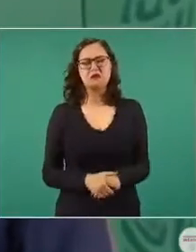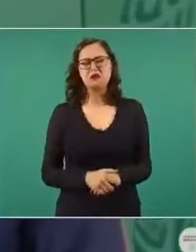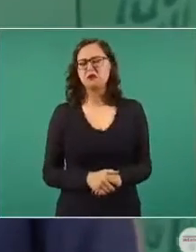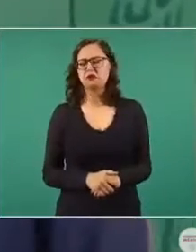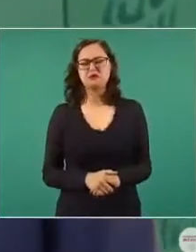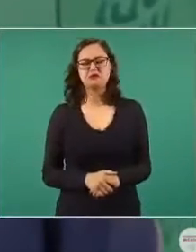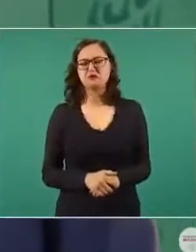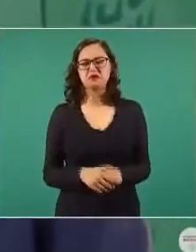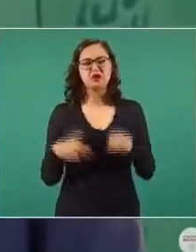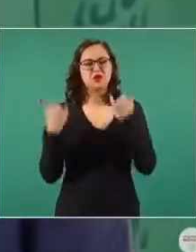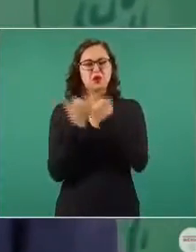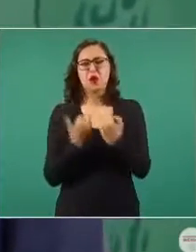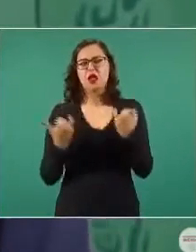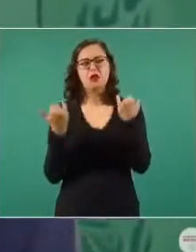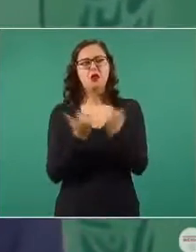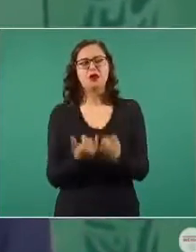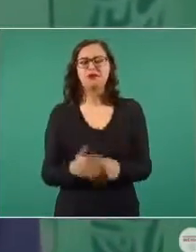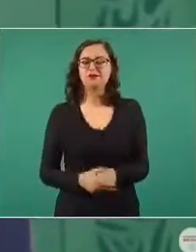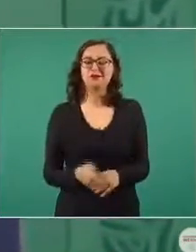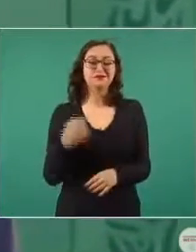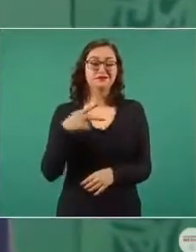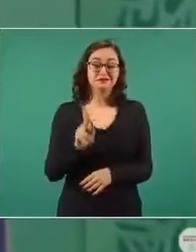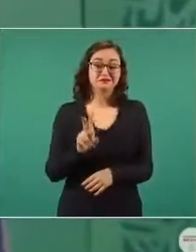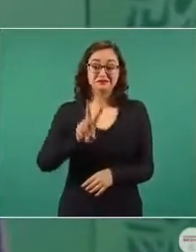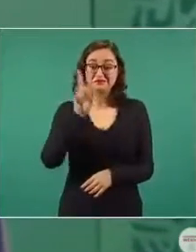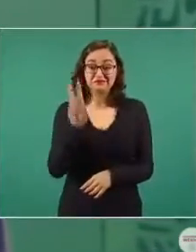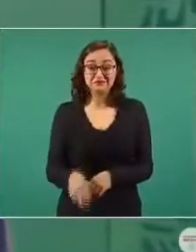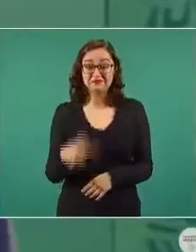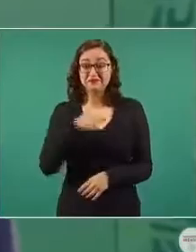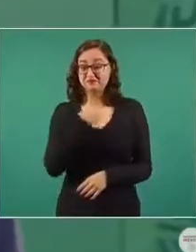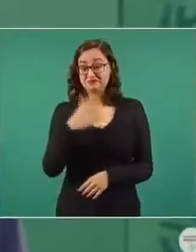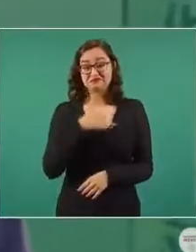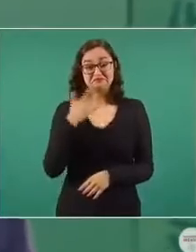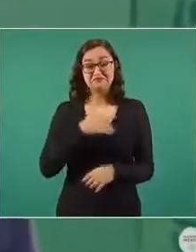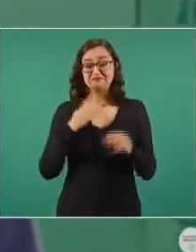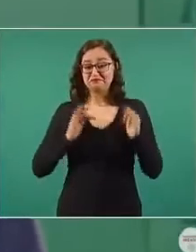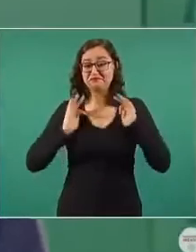La verdad que yo estoy tranquilo y sé que sí hay cambios,